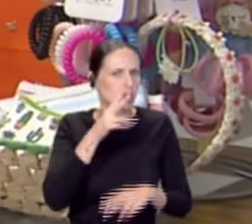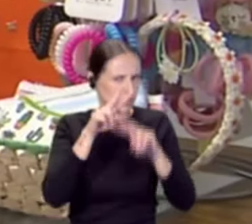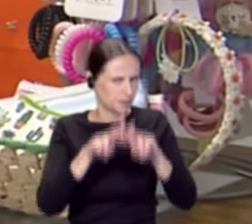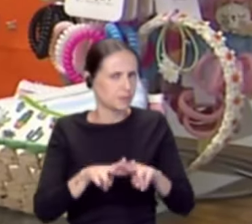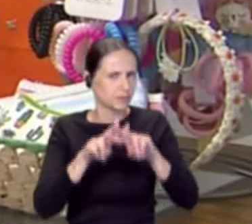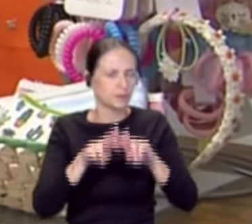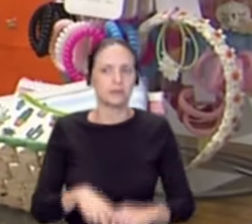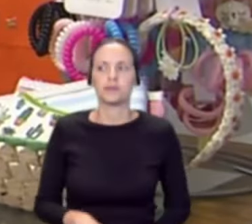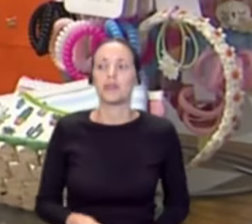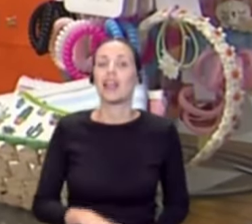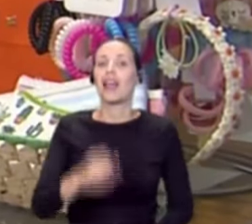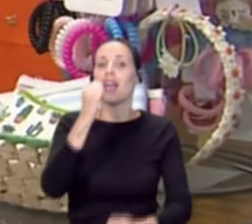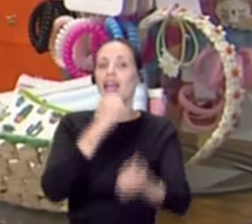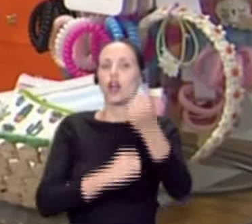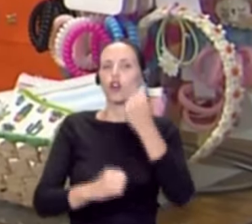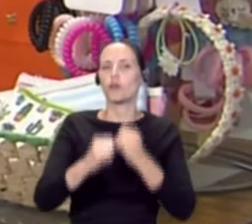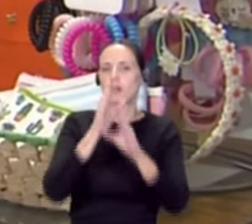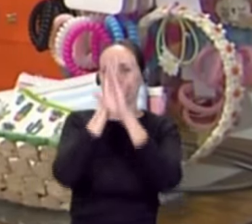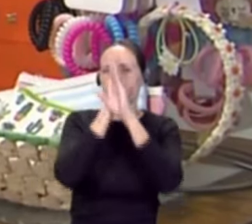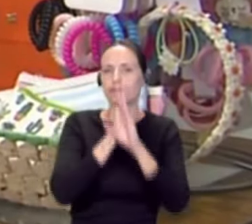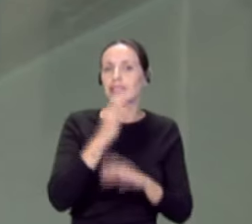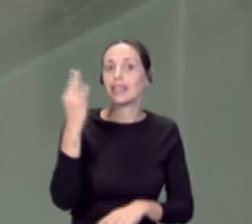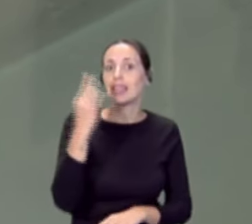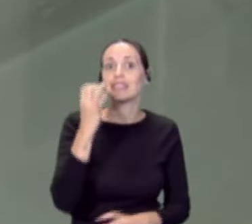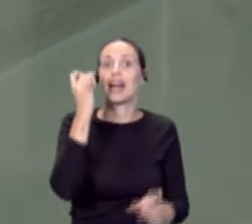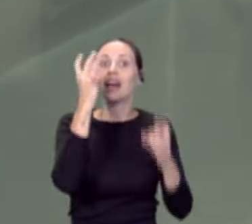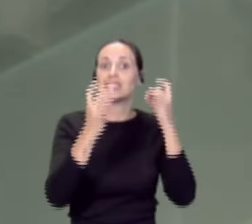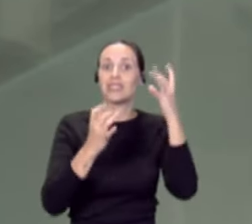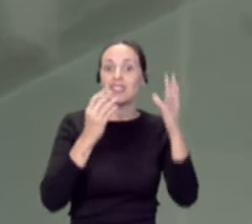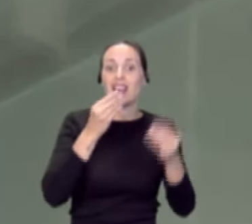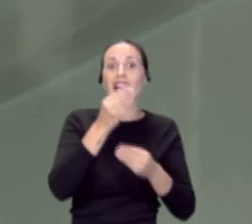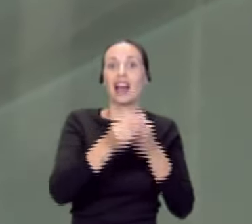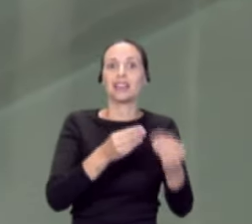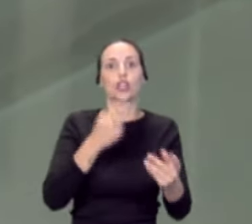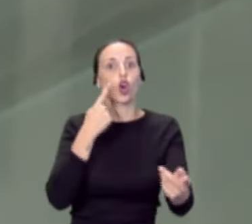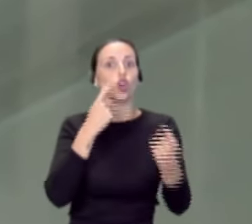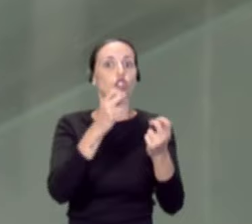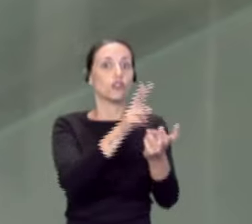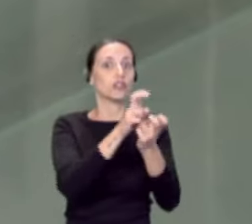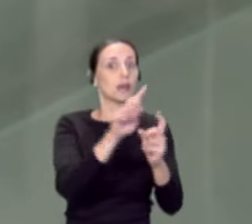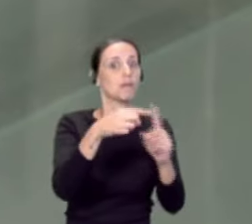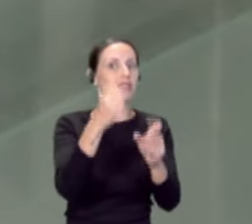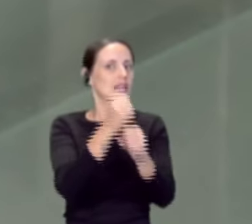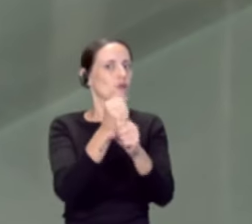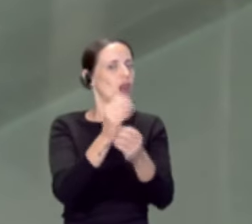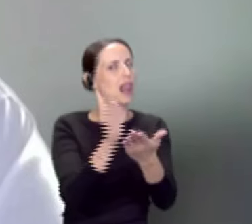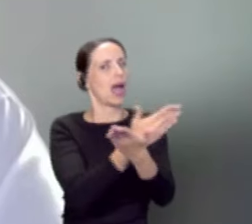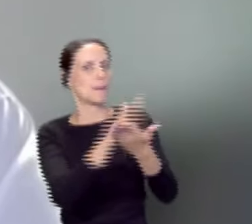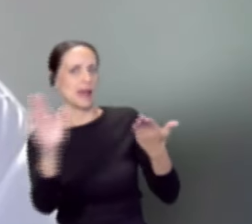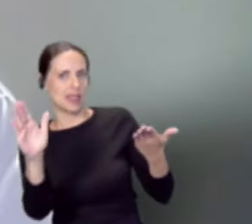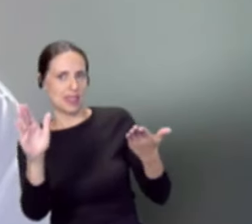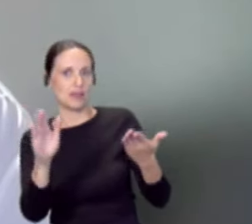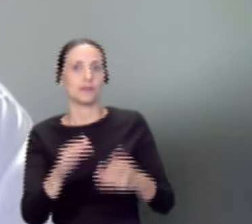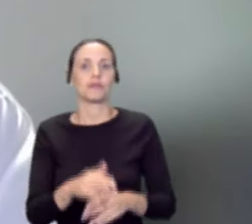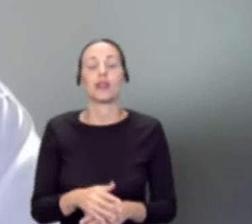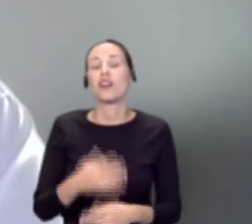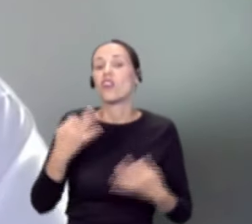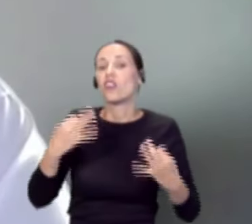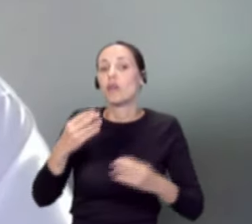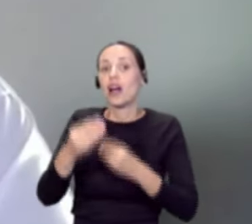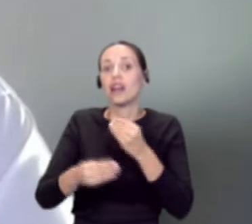Se entiende por economía sumergida aquellas actividades que se llevan fuera del control fiscal y laboral. Normalmente se concentran, pues, en